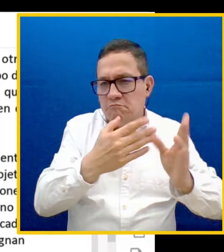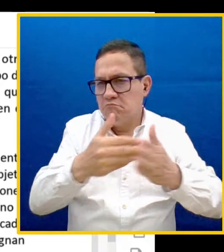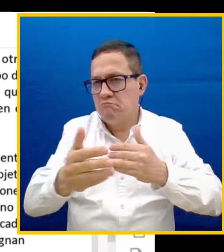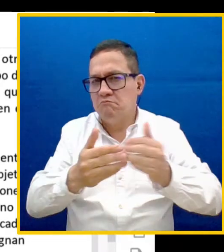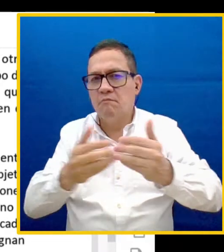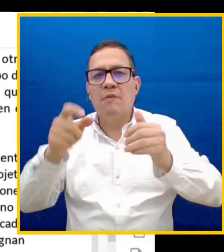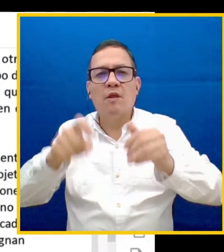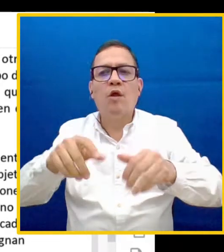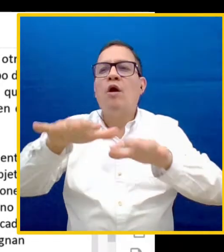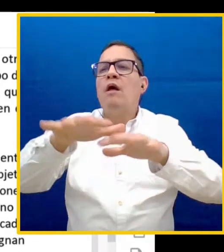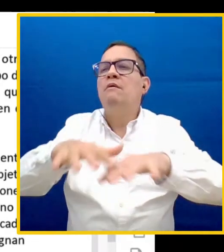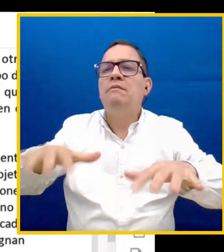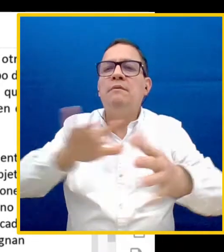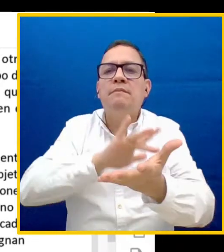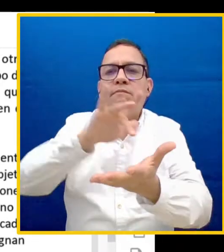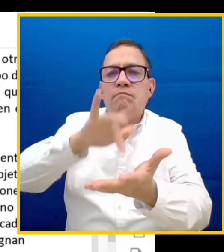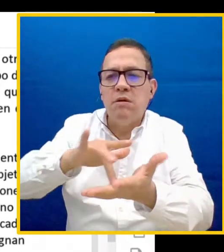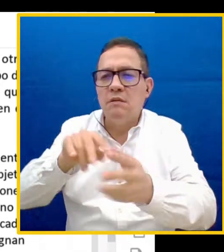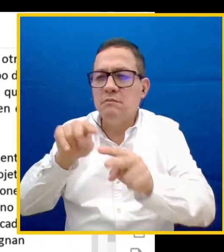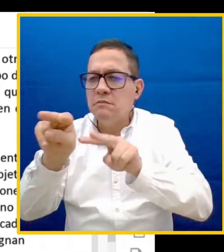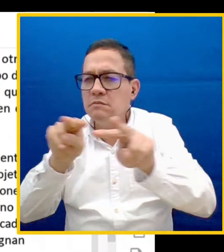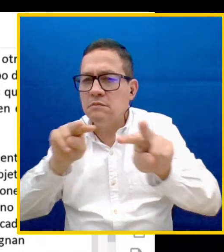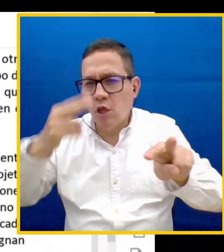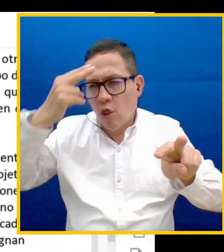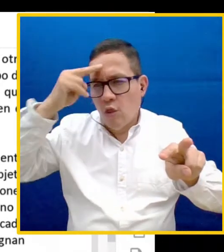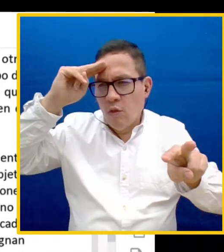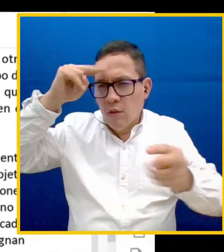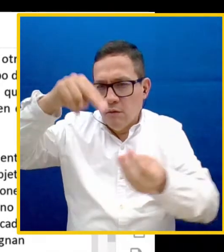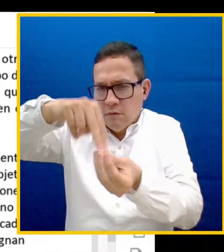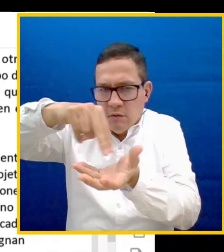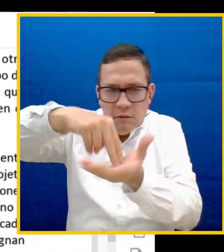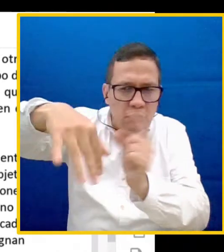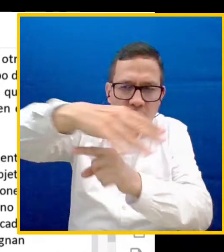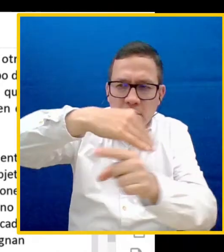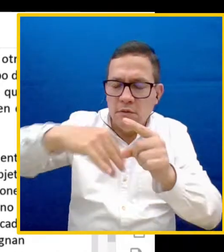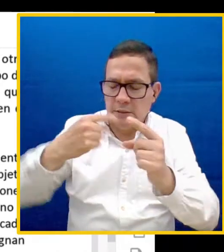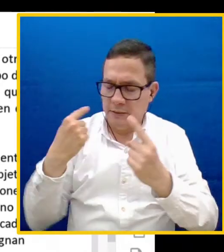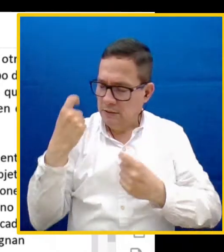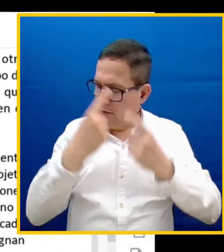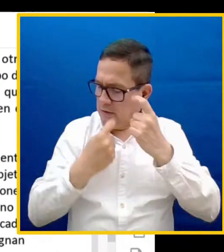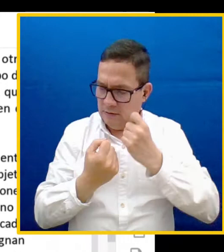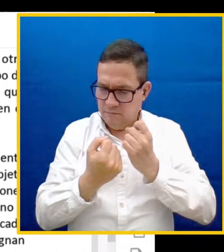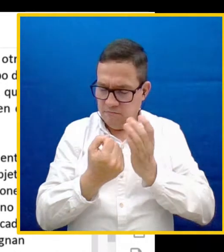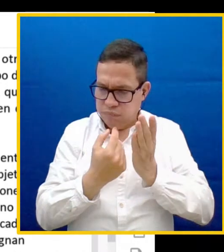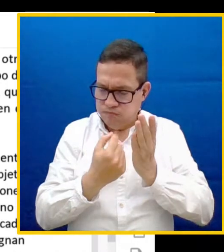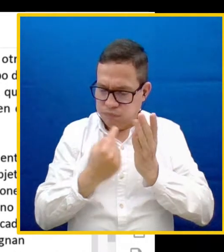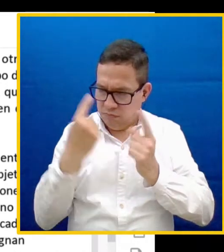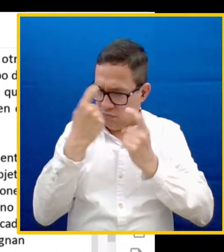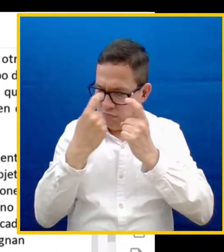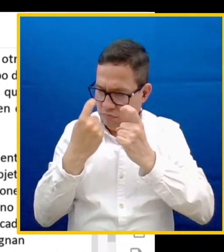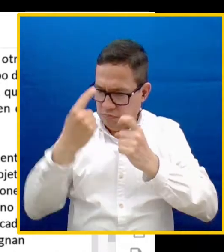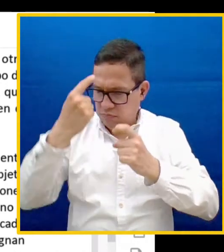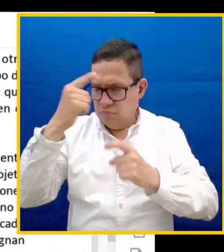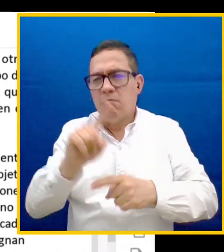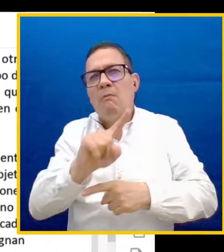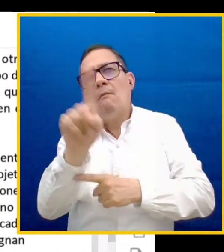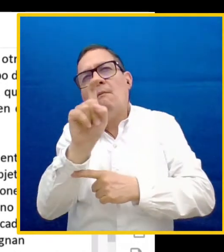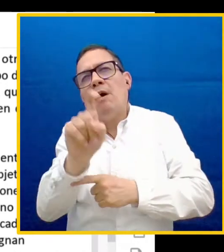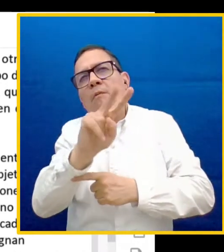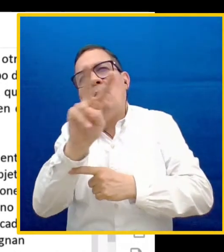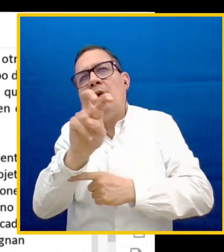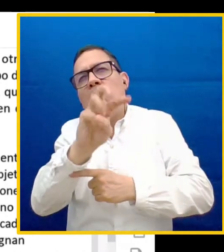campo, hacer interpretaciones contextuales, formularse preguntas, tener una perspectiva amplia